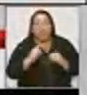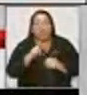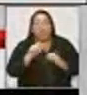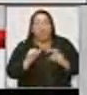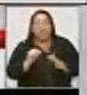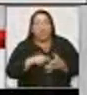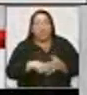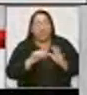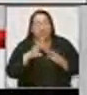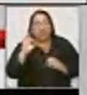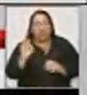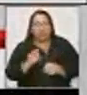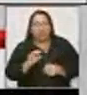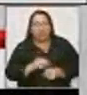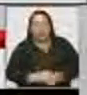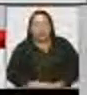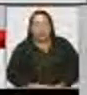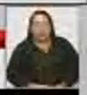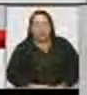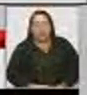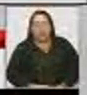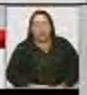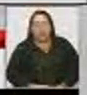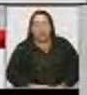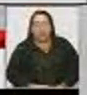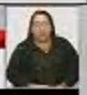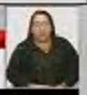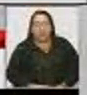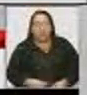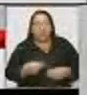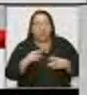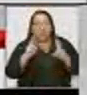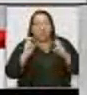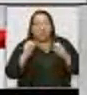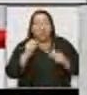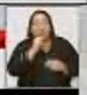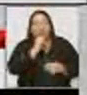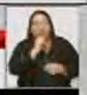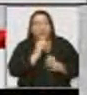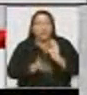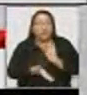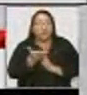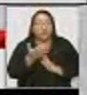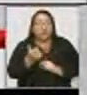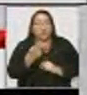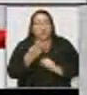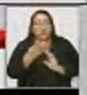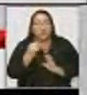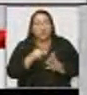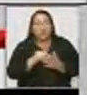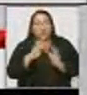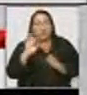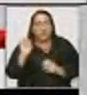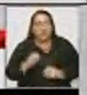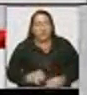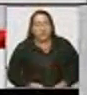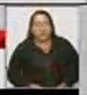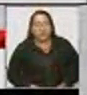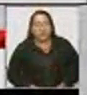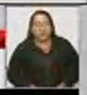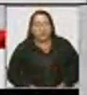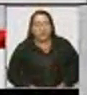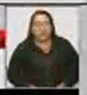de 16.9%, mientras que en el sector privado sube a